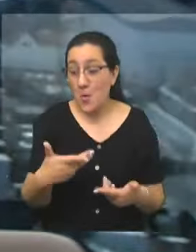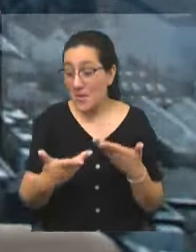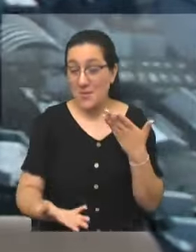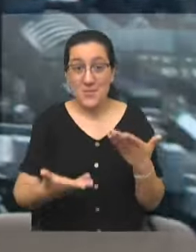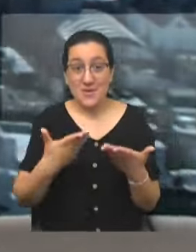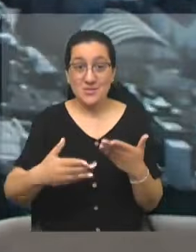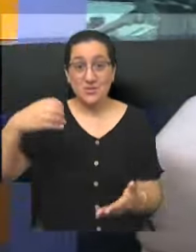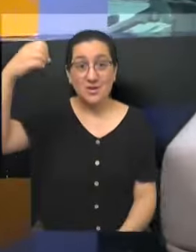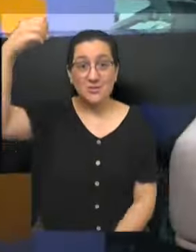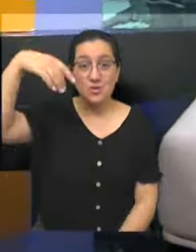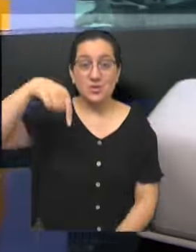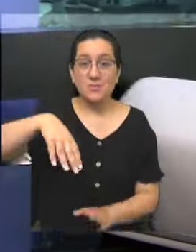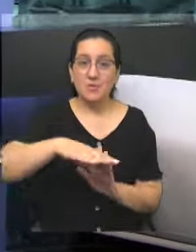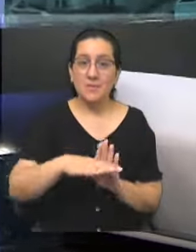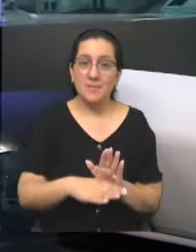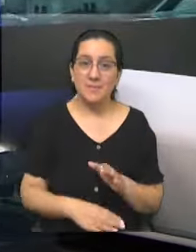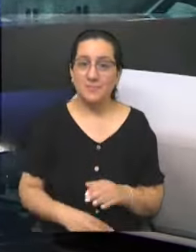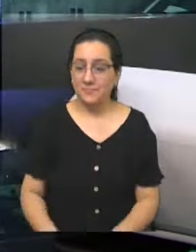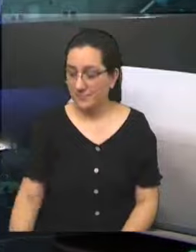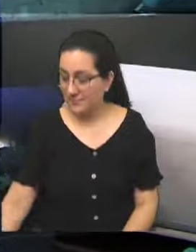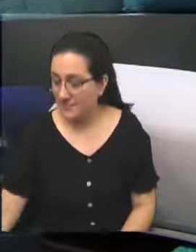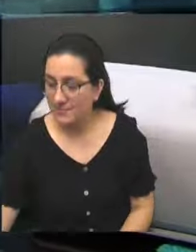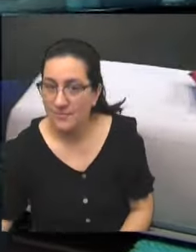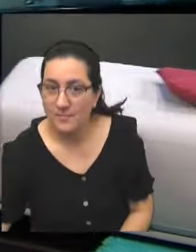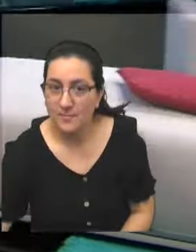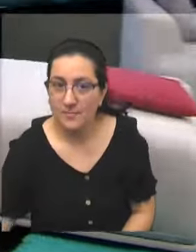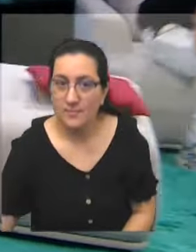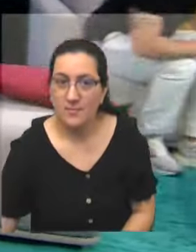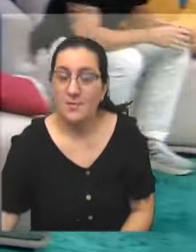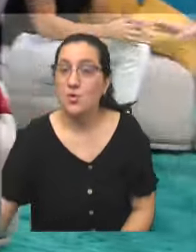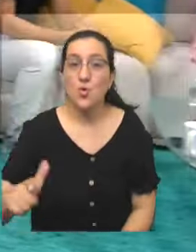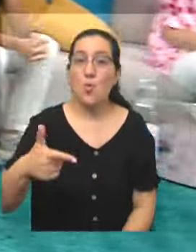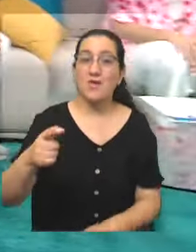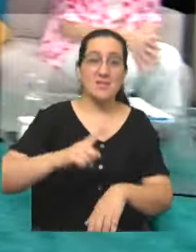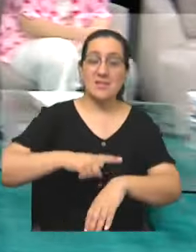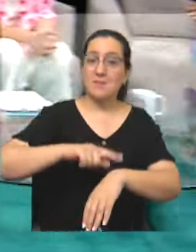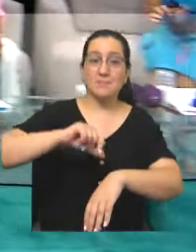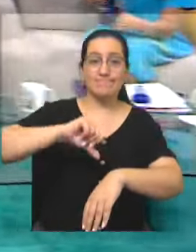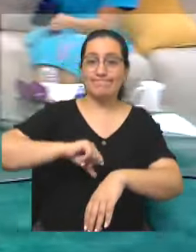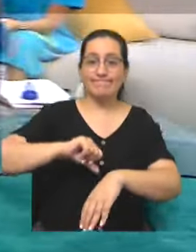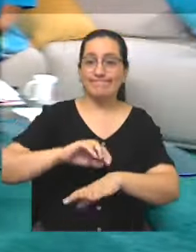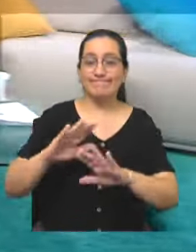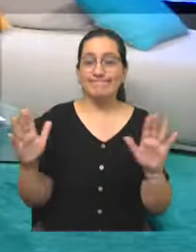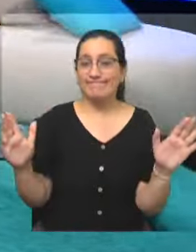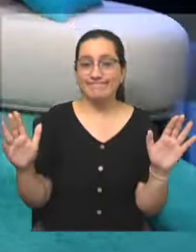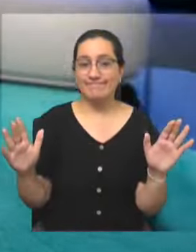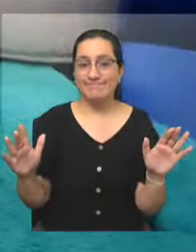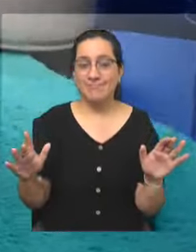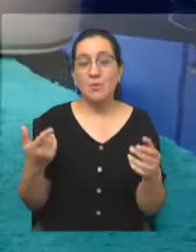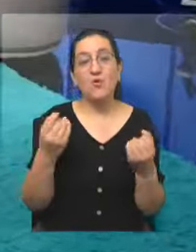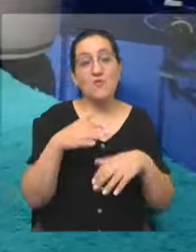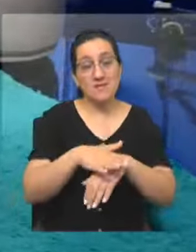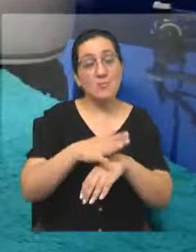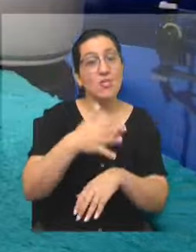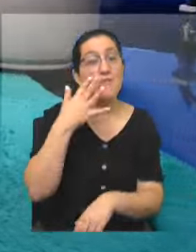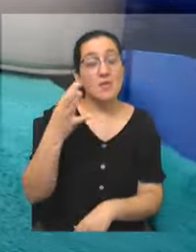sol. Ese color para el verano. ¡Ay, no tenemos tiempo! No tenemos tiempo. Bueno, da un segundo más para felicitarlo de verdad